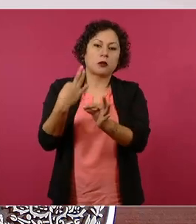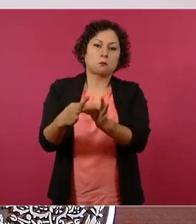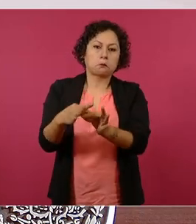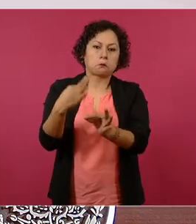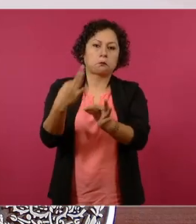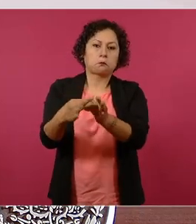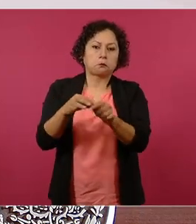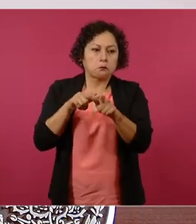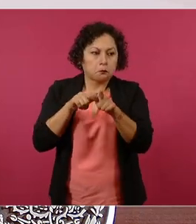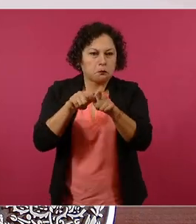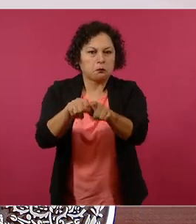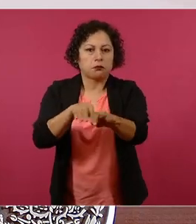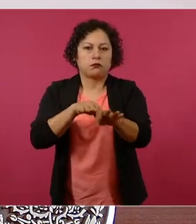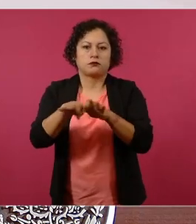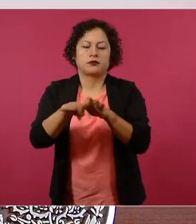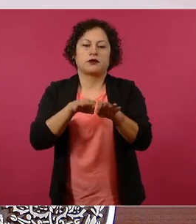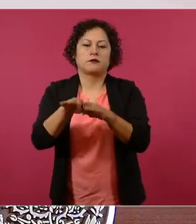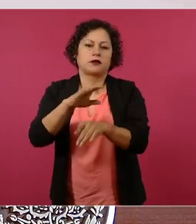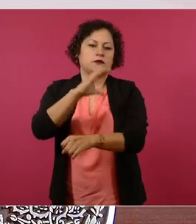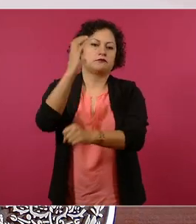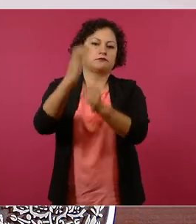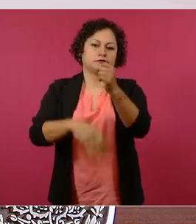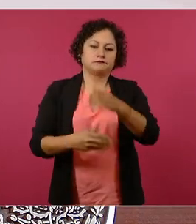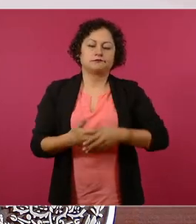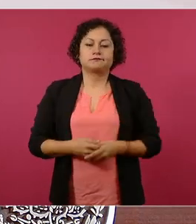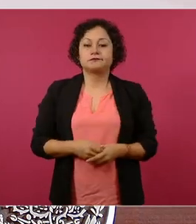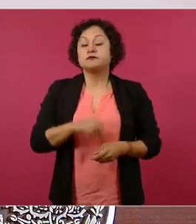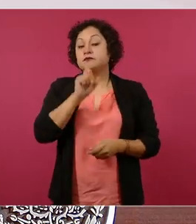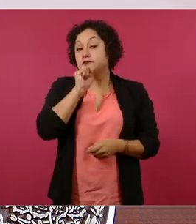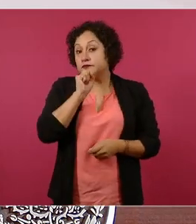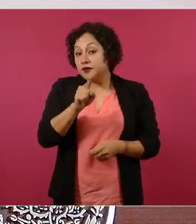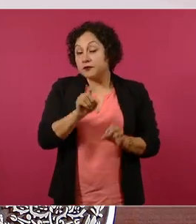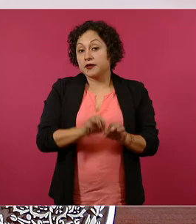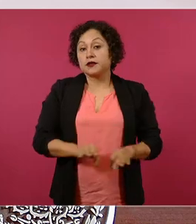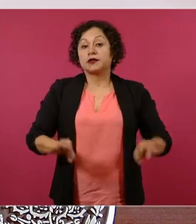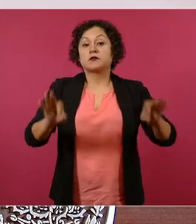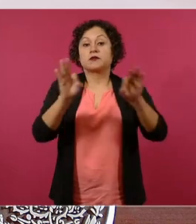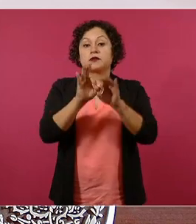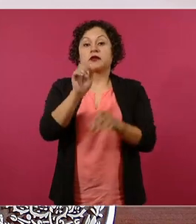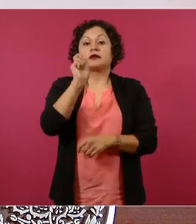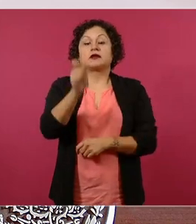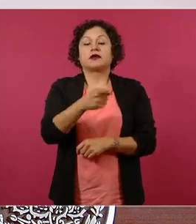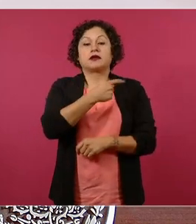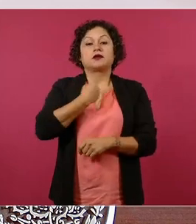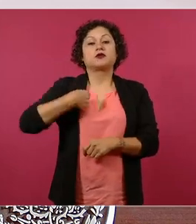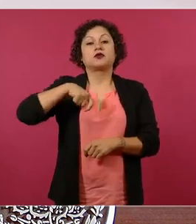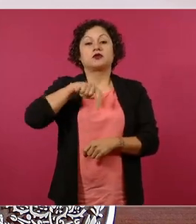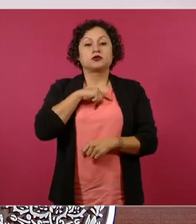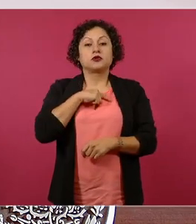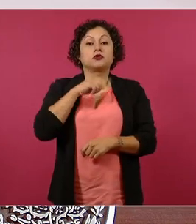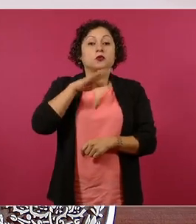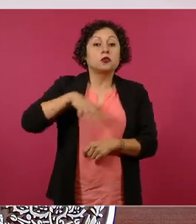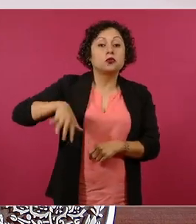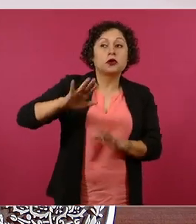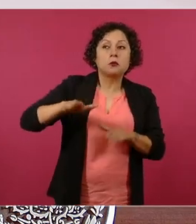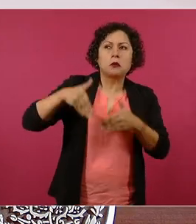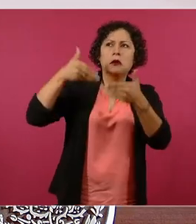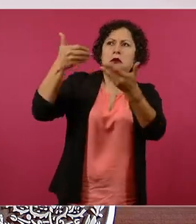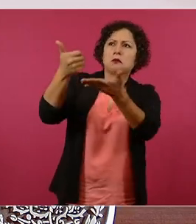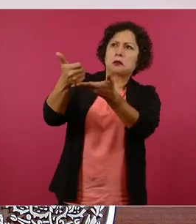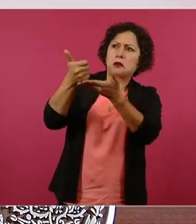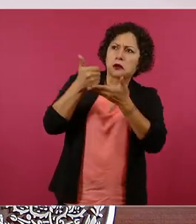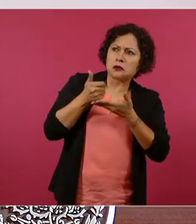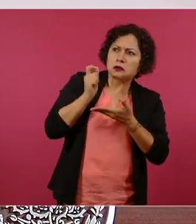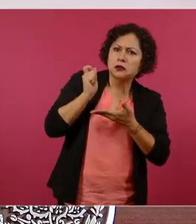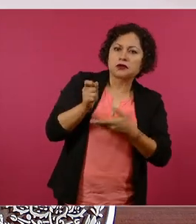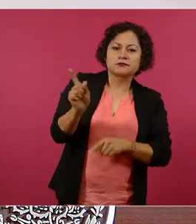destacaría que nos dimos a la tarea sin contratar a ningún consultor y fue hecho un trabajo hecho por por